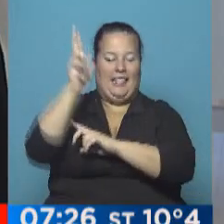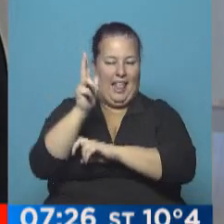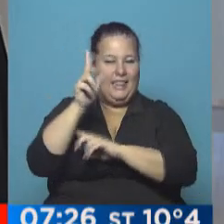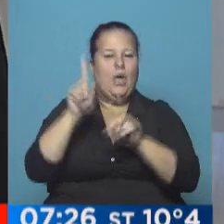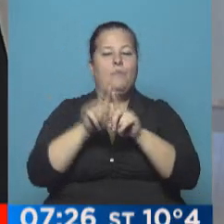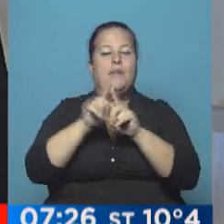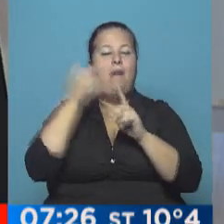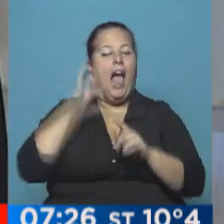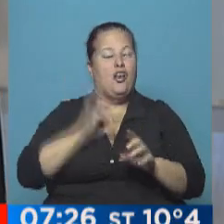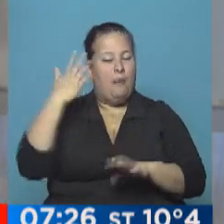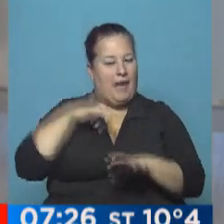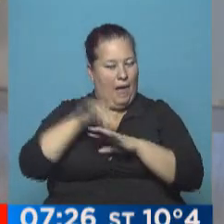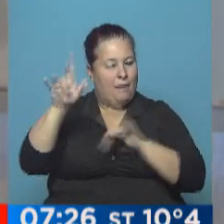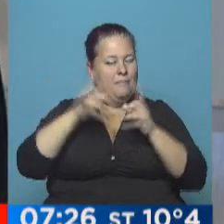mismo flete del año pasado eh es el avión más grande del mundo